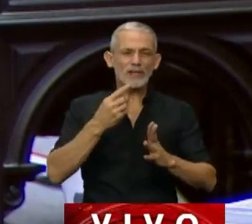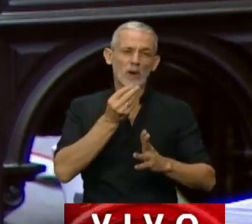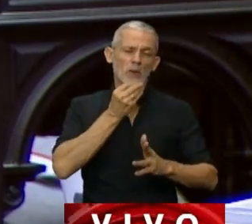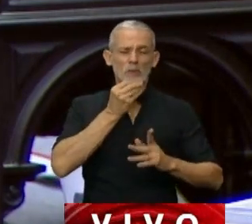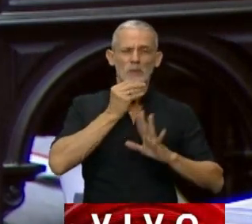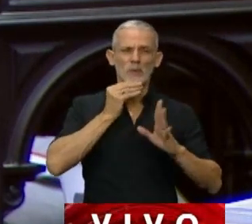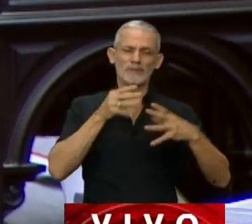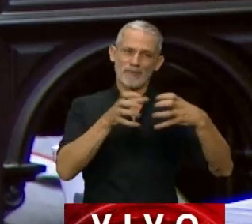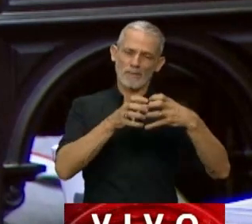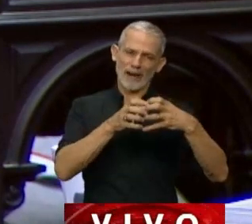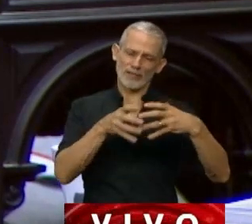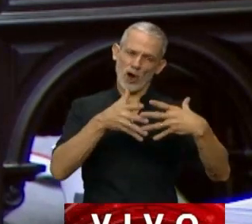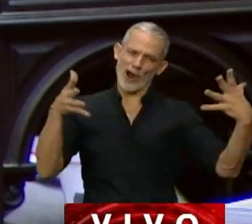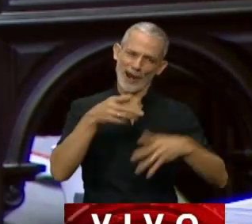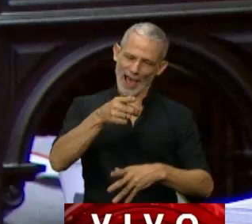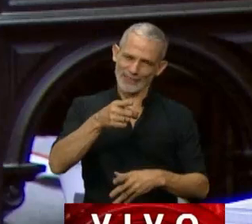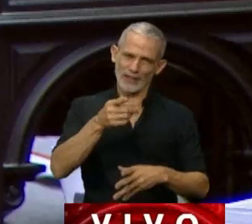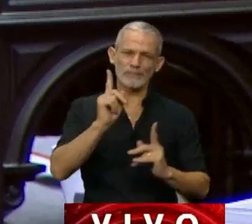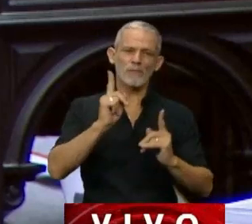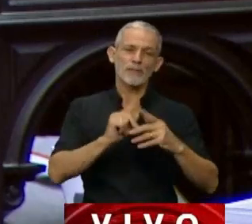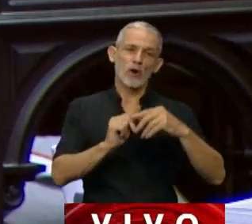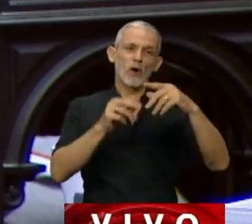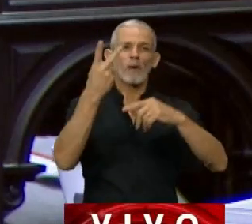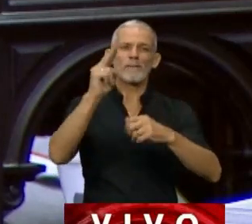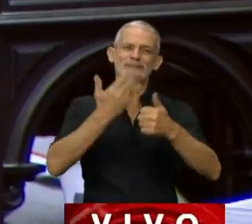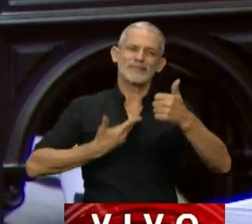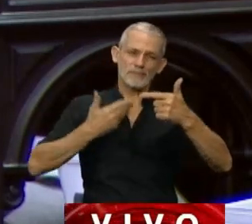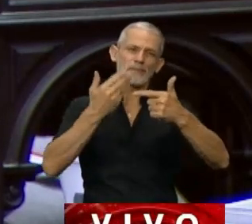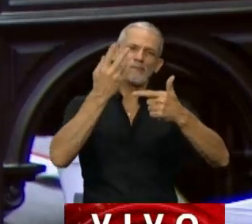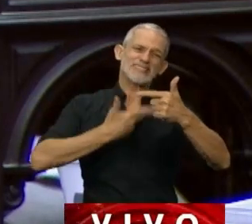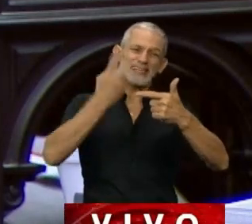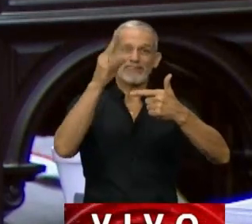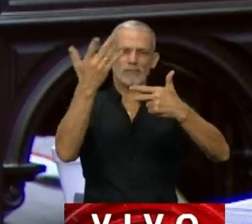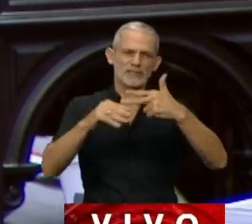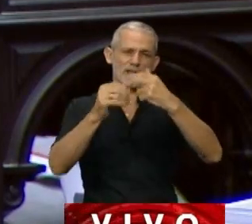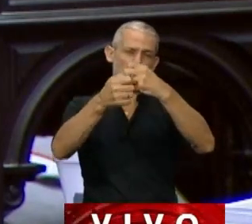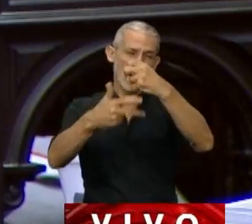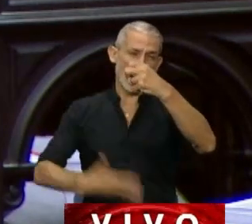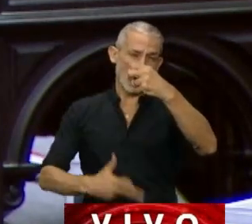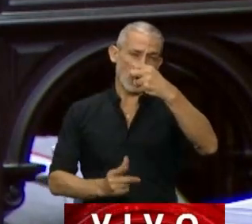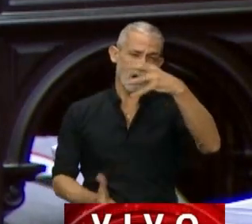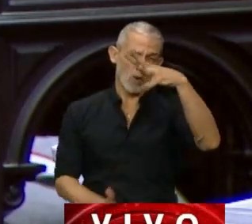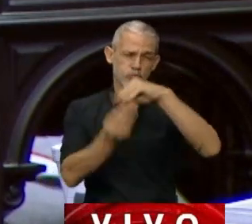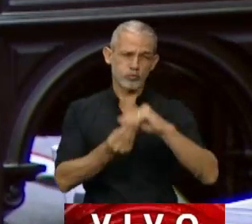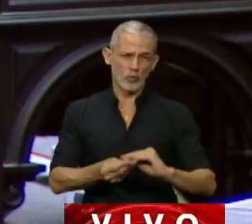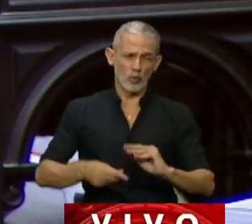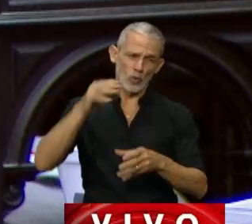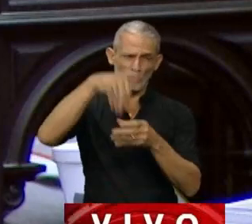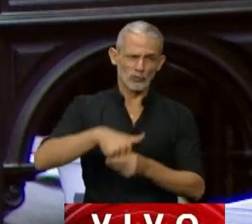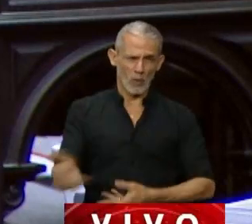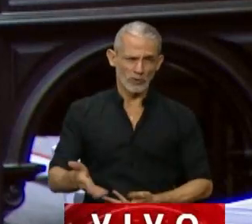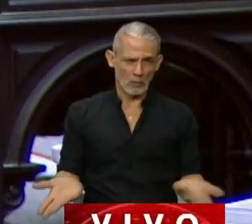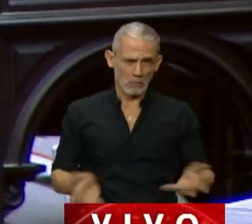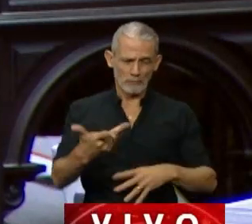disimulado por los grandes partidos nacionales efecto arrastre de las boletas completas y de las listas sábanas